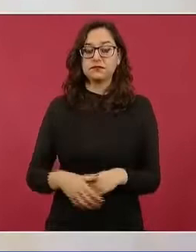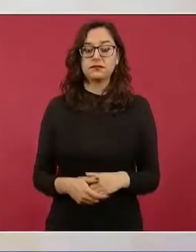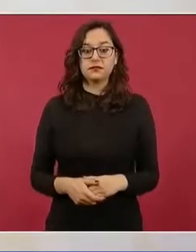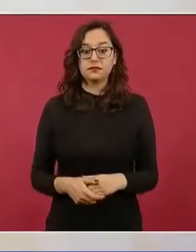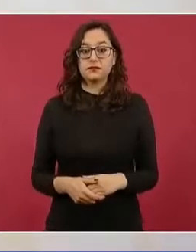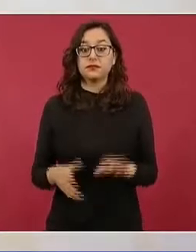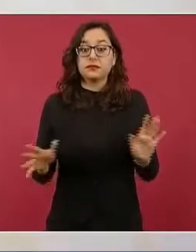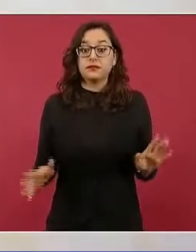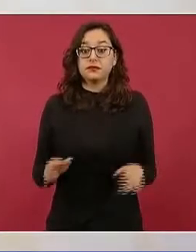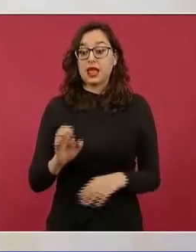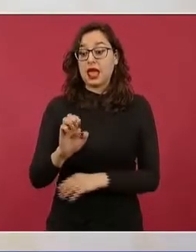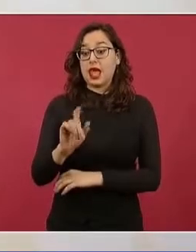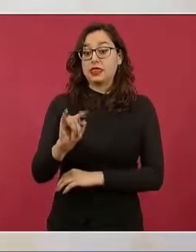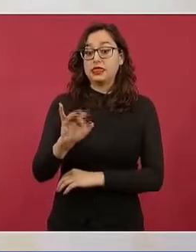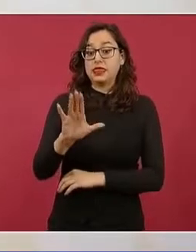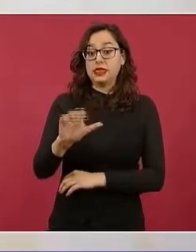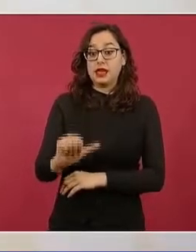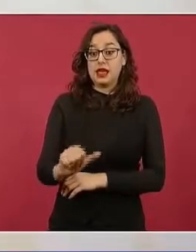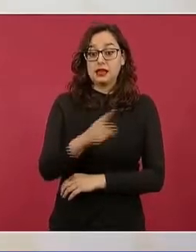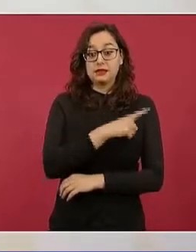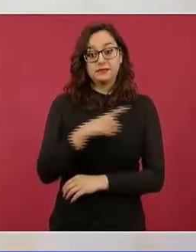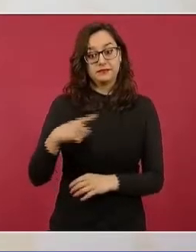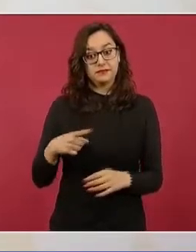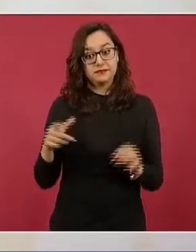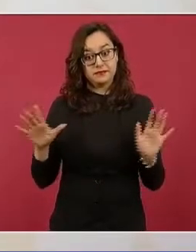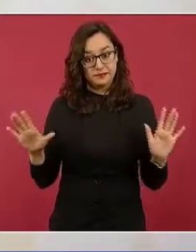por cuestiones éticas.